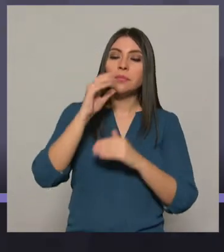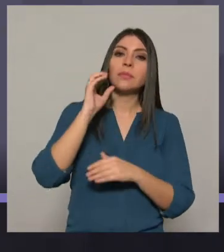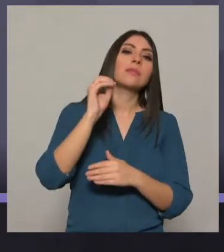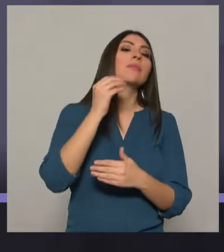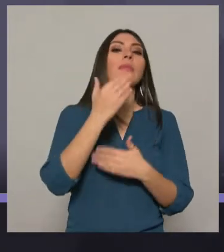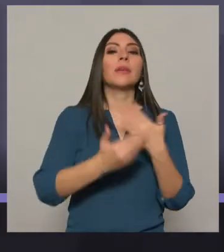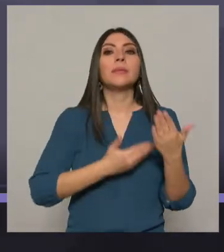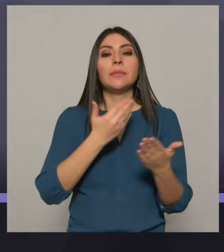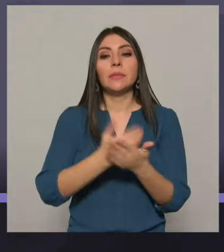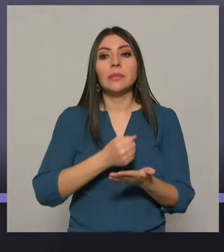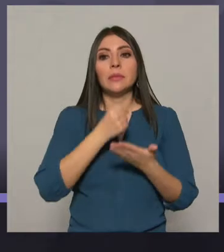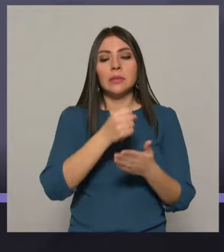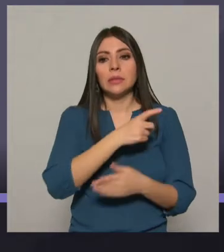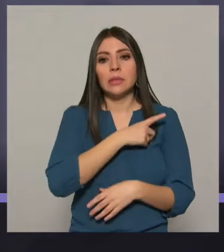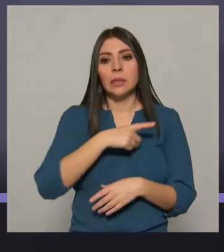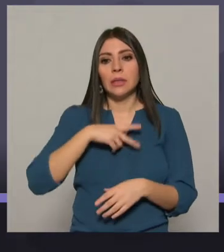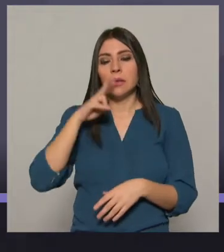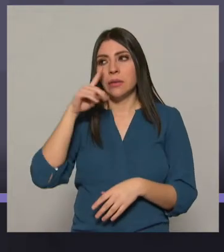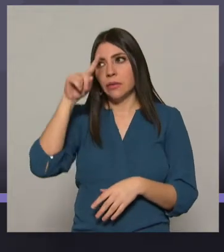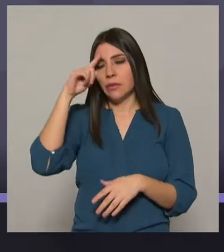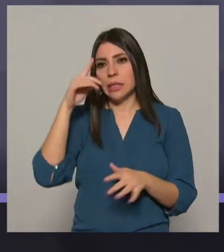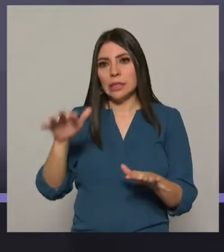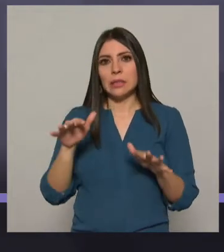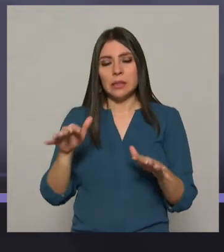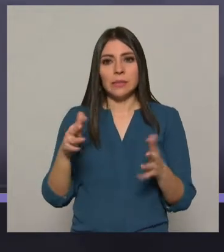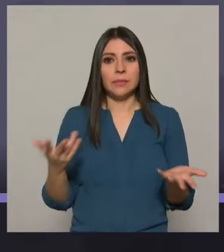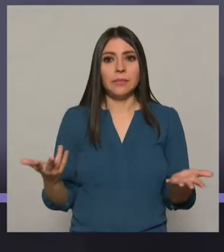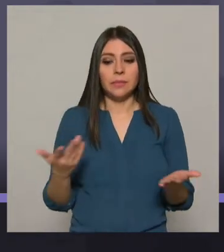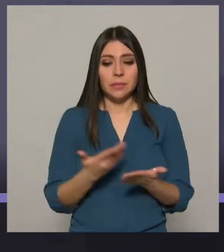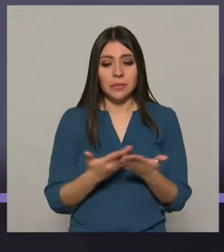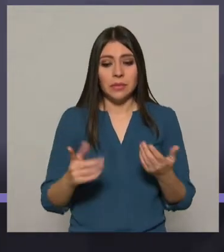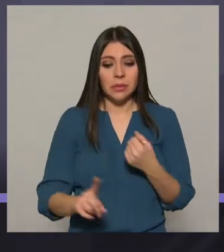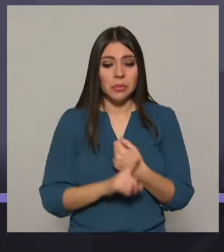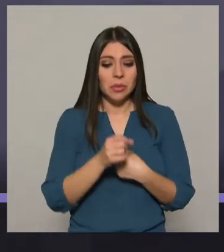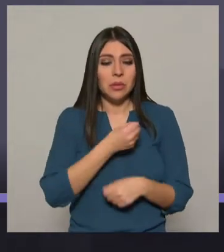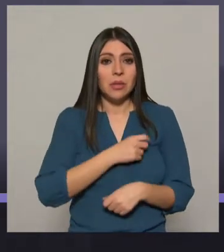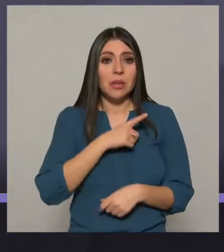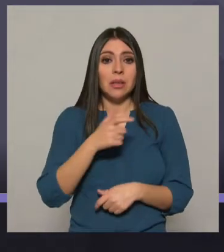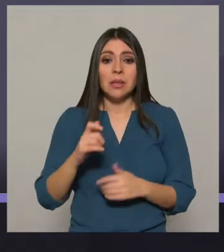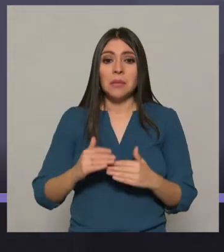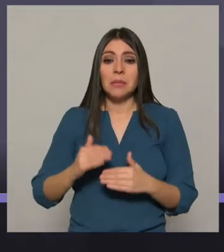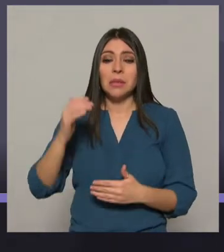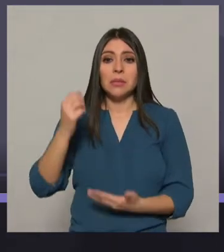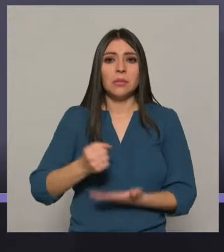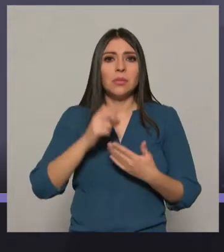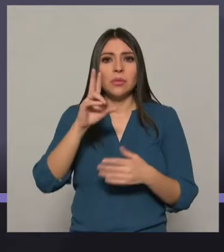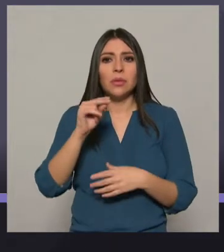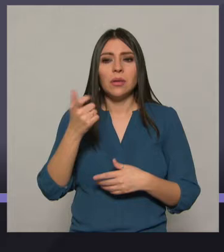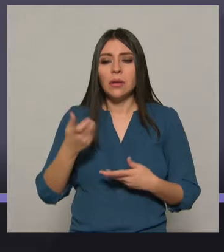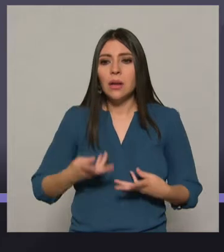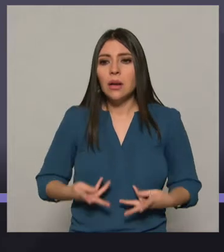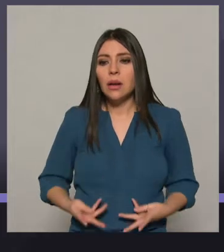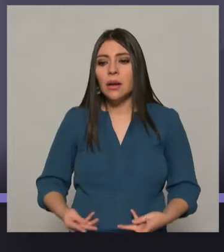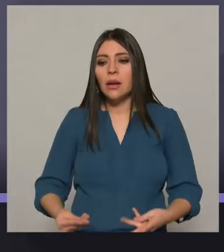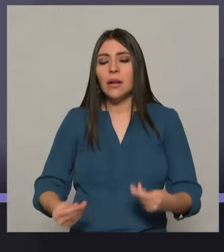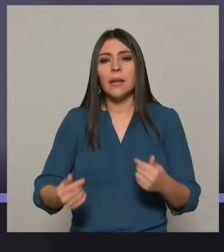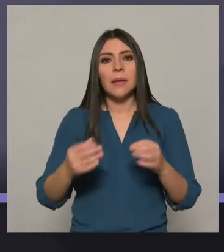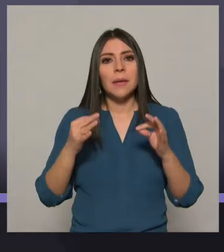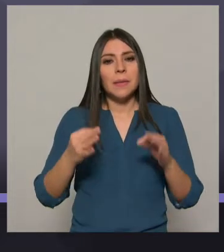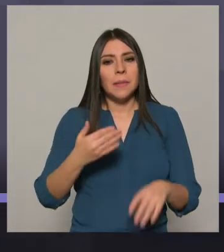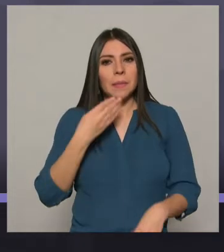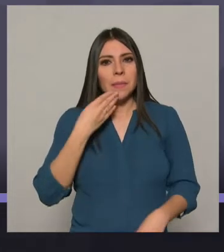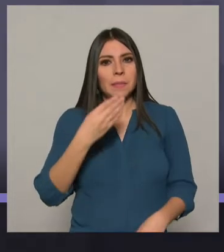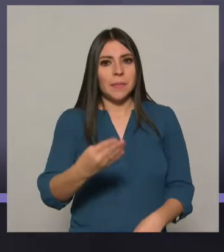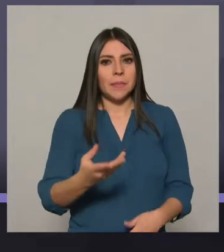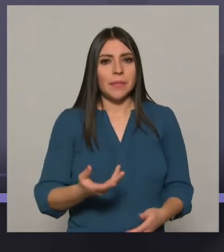algunas áreas tienen que reflejarse. Tenemos un problema de salud. El problema no es aumentar el presupuesto, sino gastarlo y gastarlo bien.